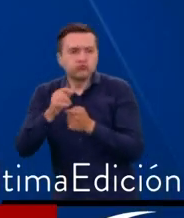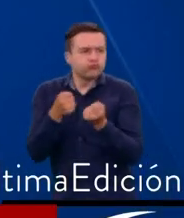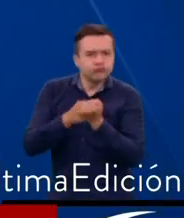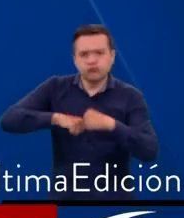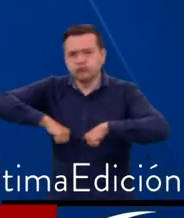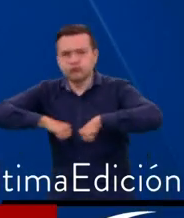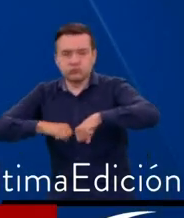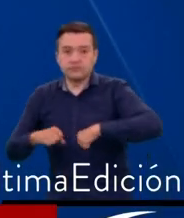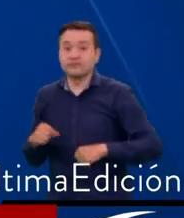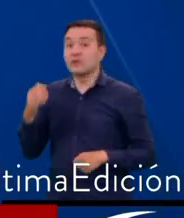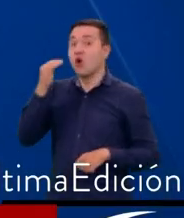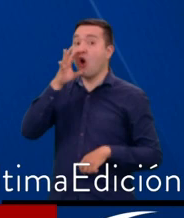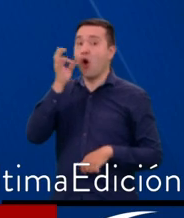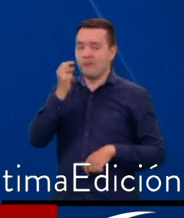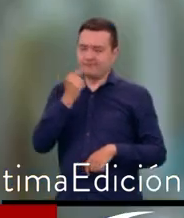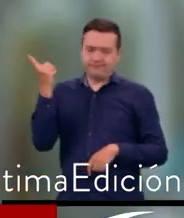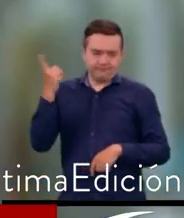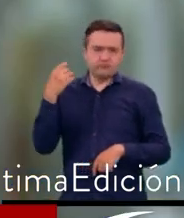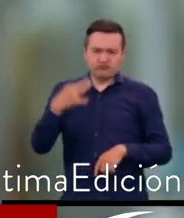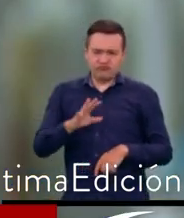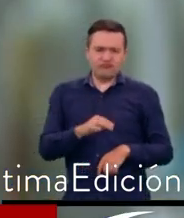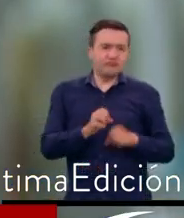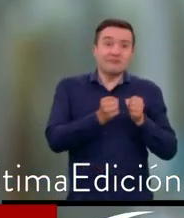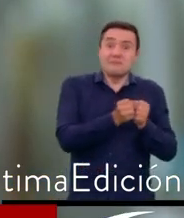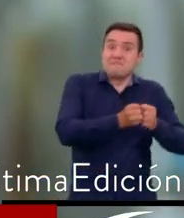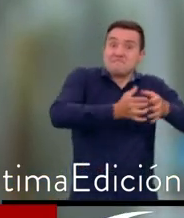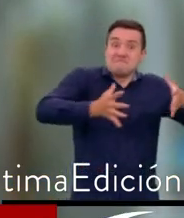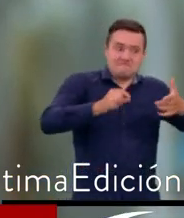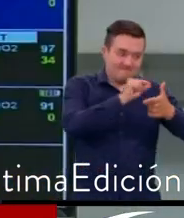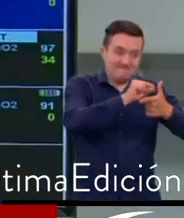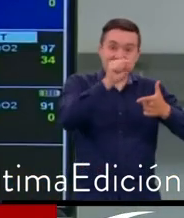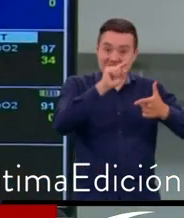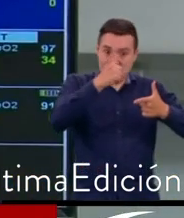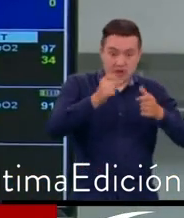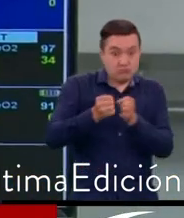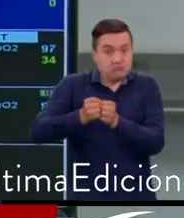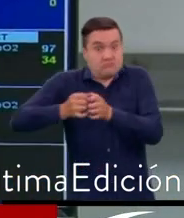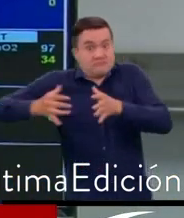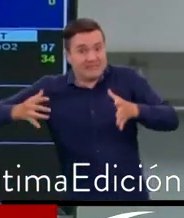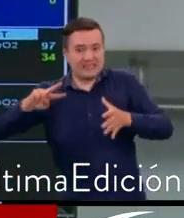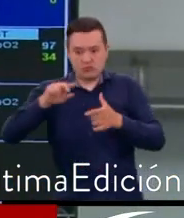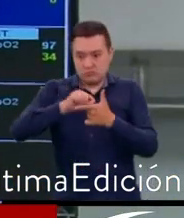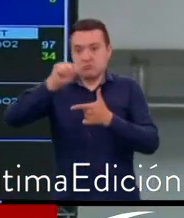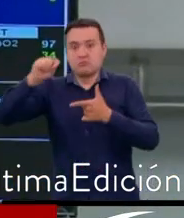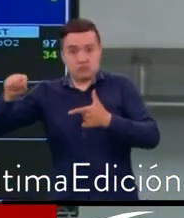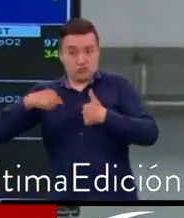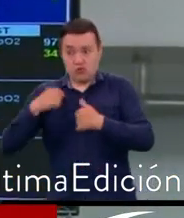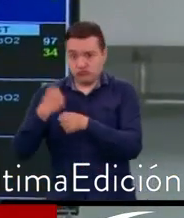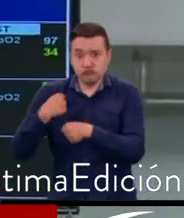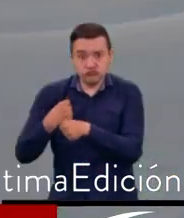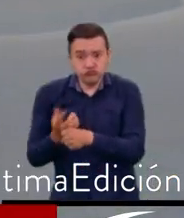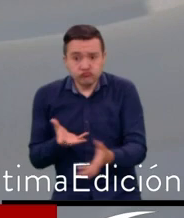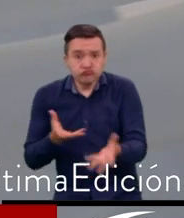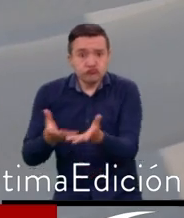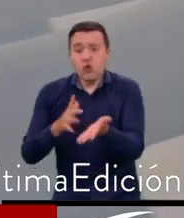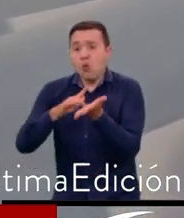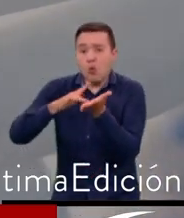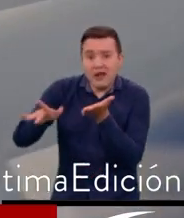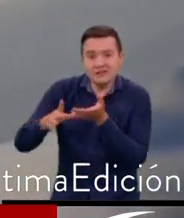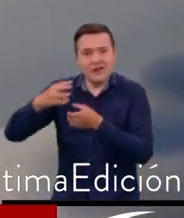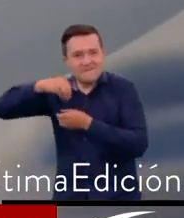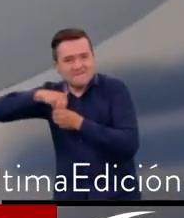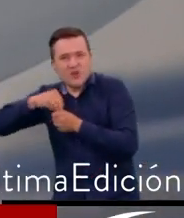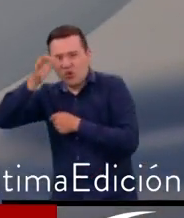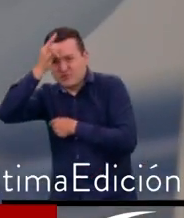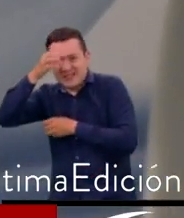servicio durante los dos picos de la pandemia en los servicios de urgencias y hospitalización, atendiendo pacientes con COVID, tomando